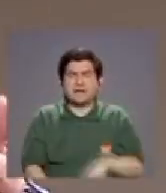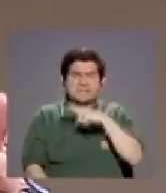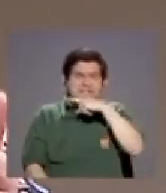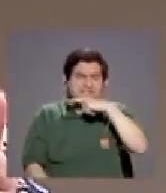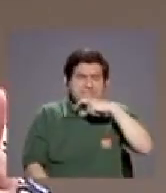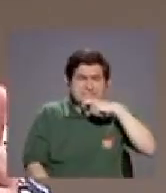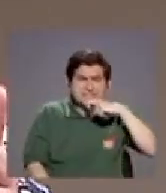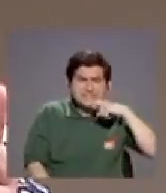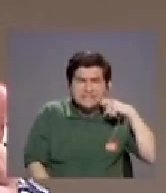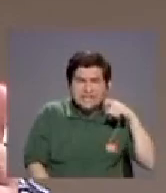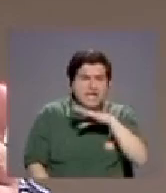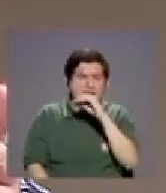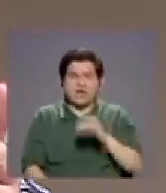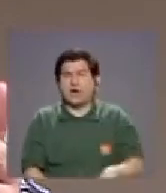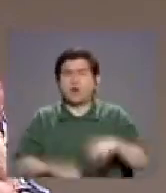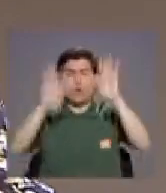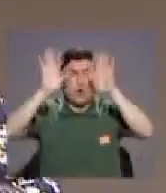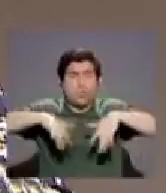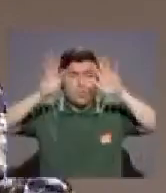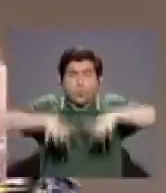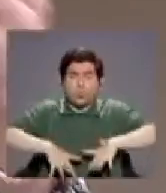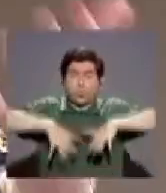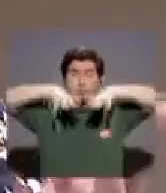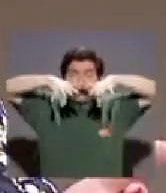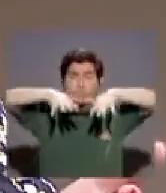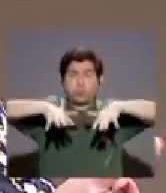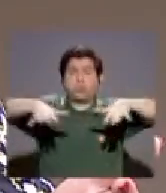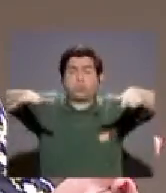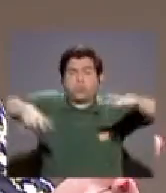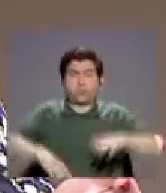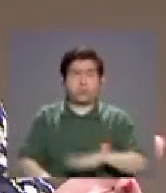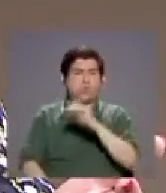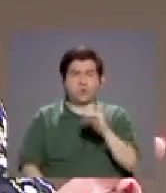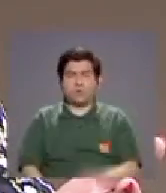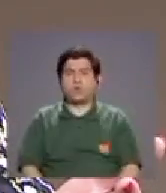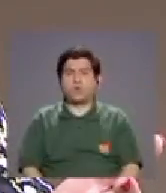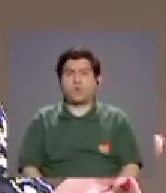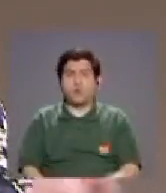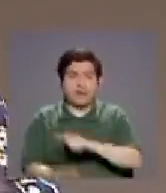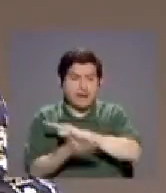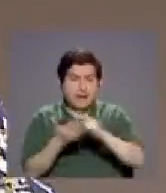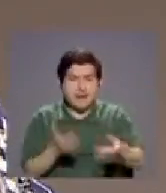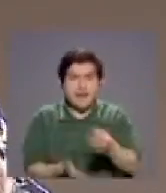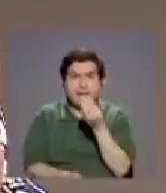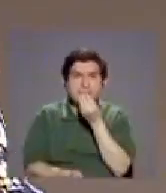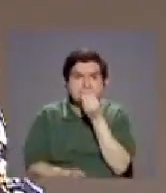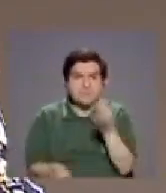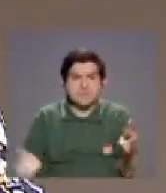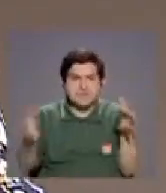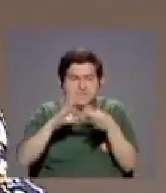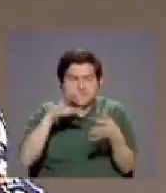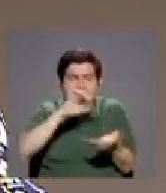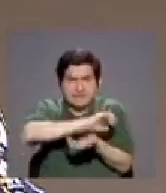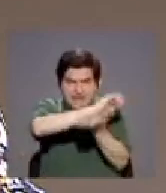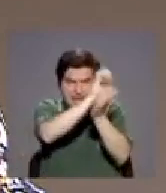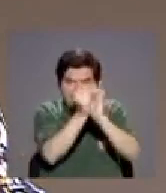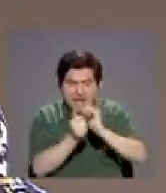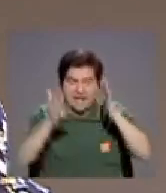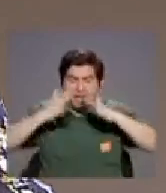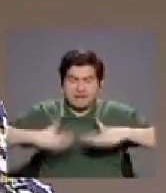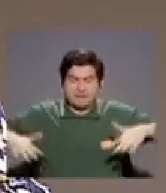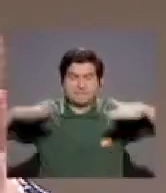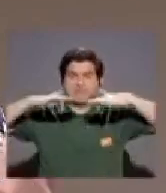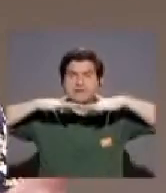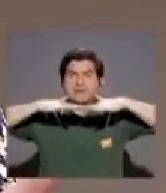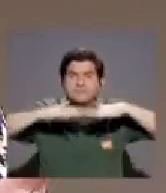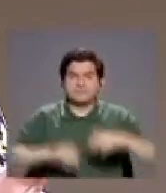o pueden haber grandes inundaciones, el tema de la inocuidad alimentaria que está relacionada con los cambios en el ambiente,